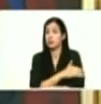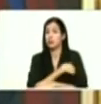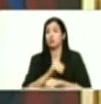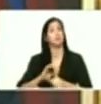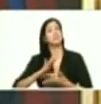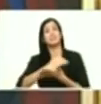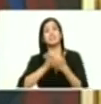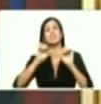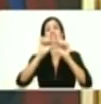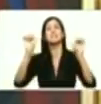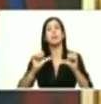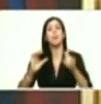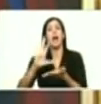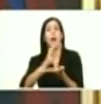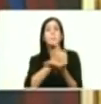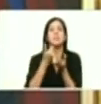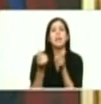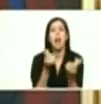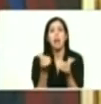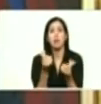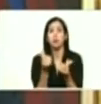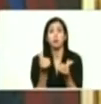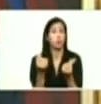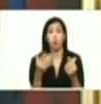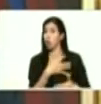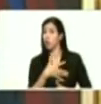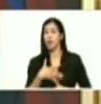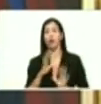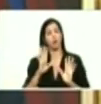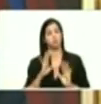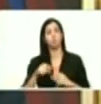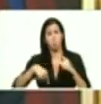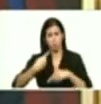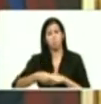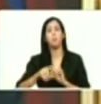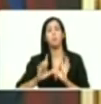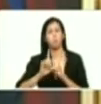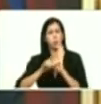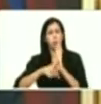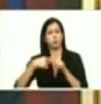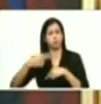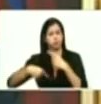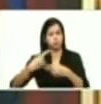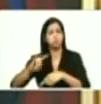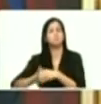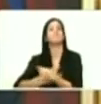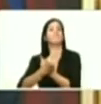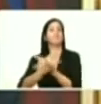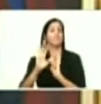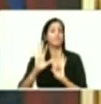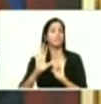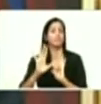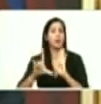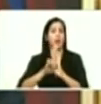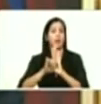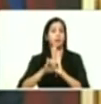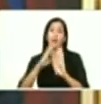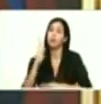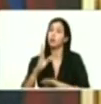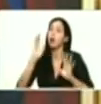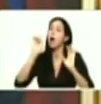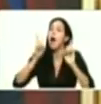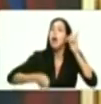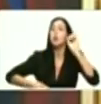asumir las culpas y las maldades que hacen allá ellos les llegará la ley algún día la revolución va a llegar algún día les llegará